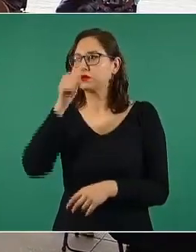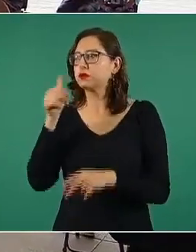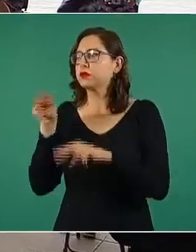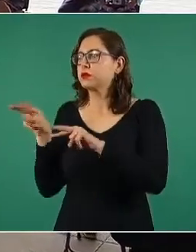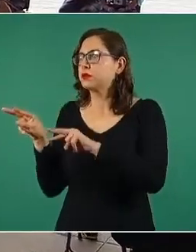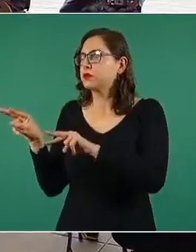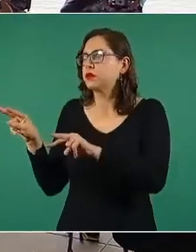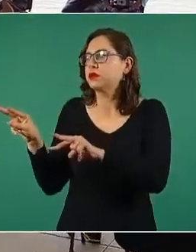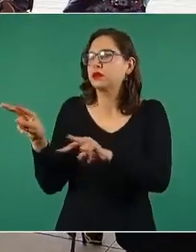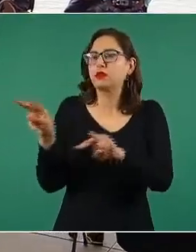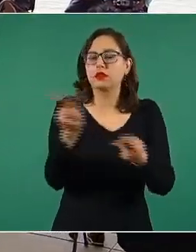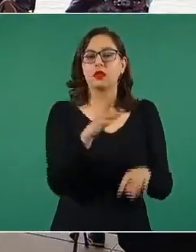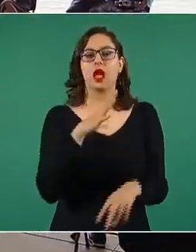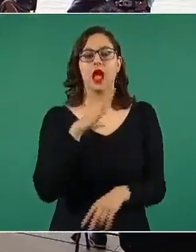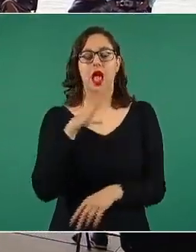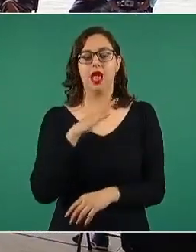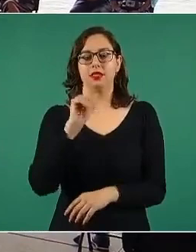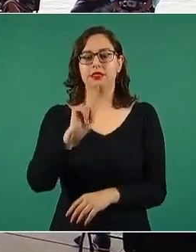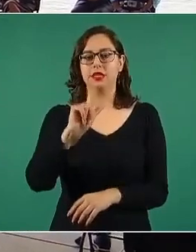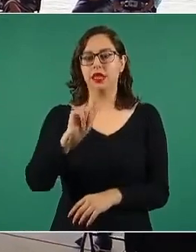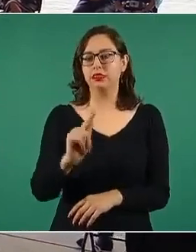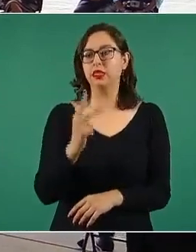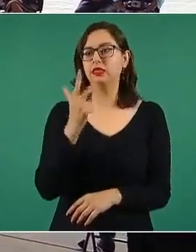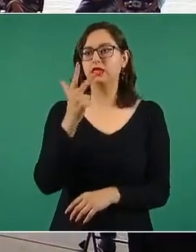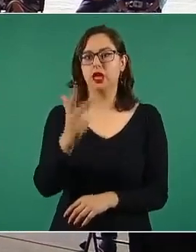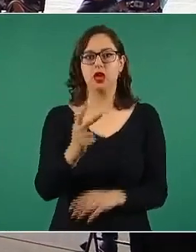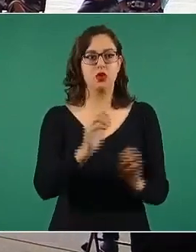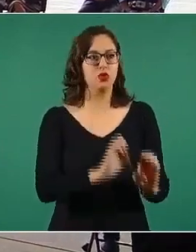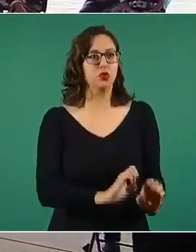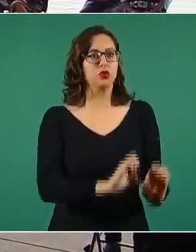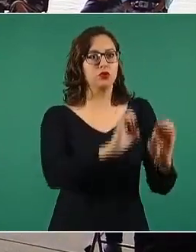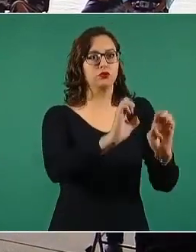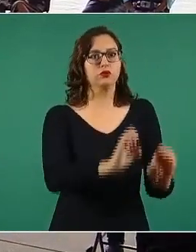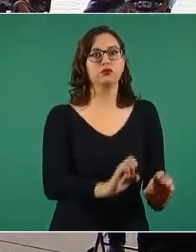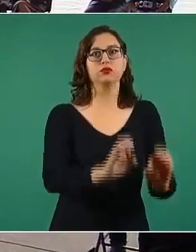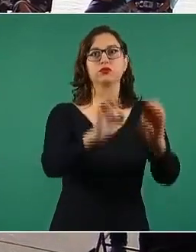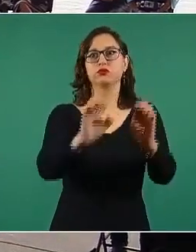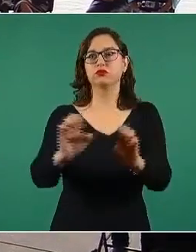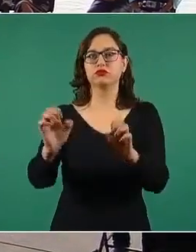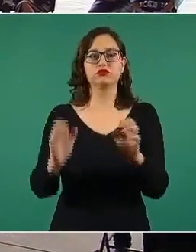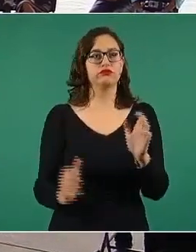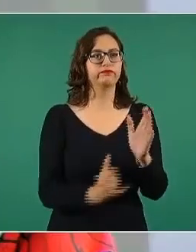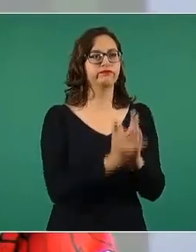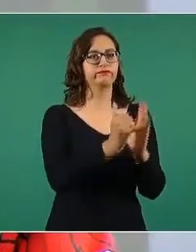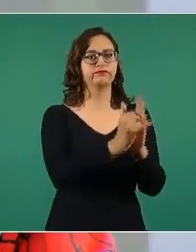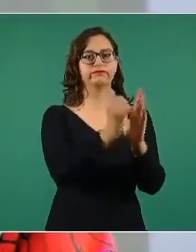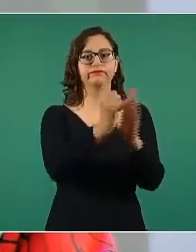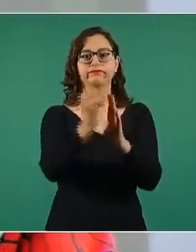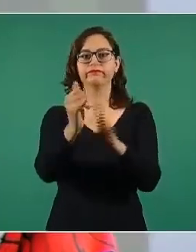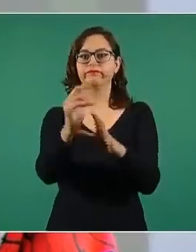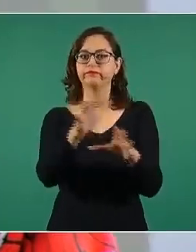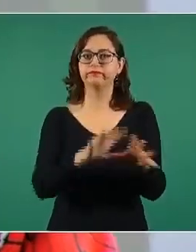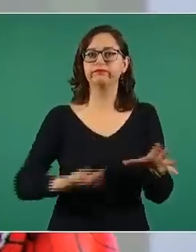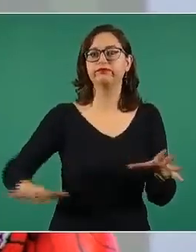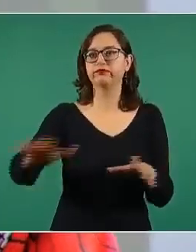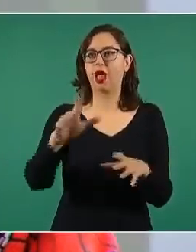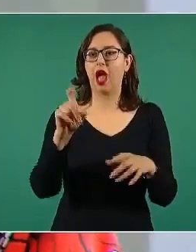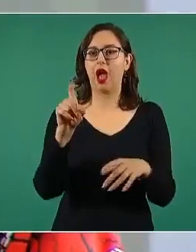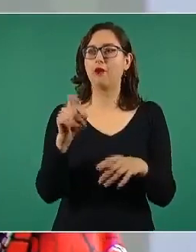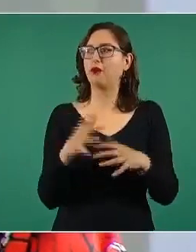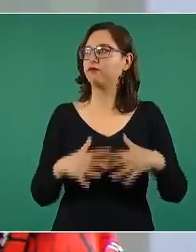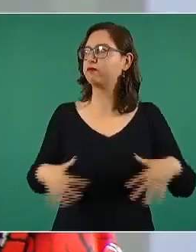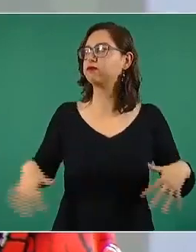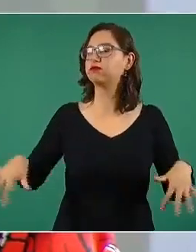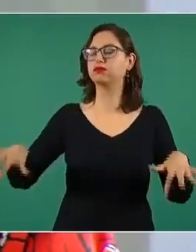de 78 edificios dentro de la gran plaza principal de Tenochtitlan, la ciudad de los lagos.